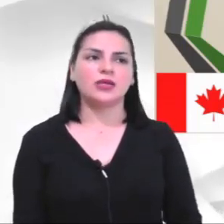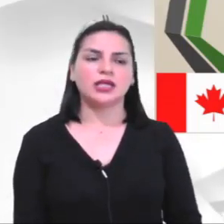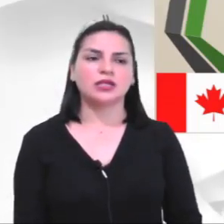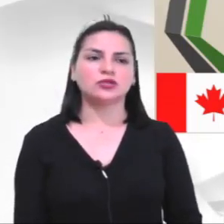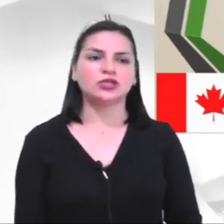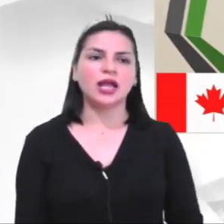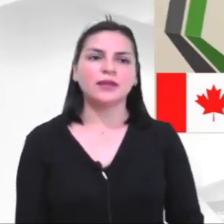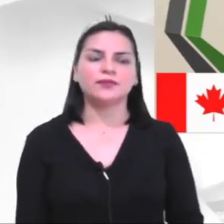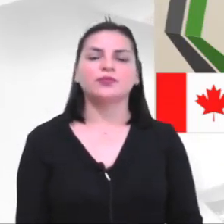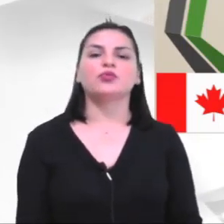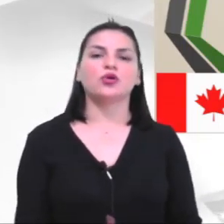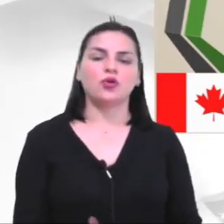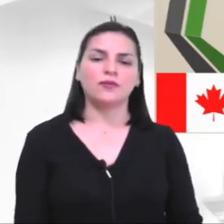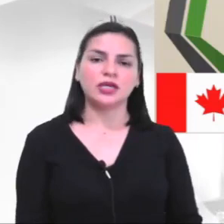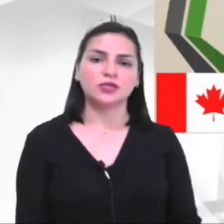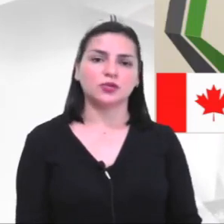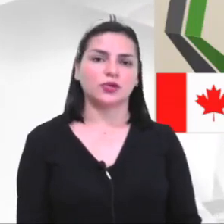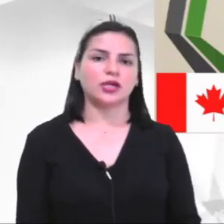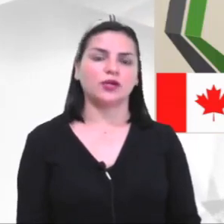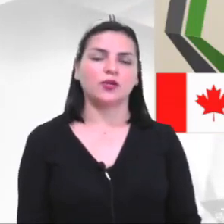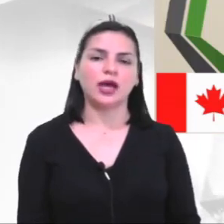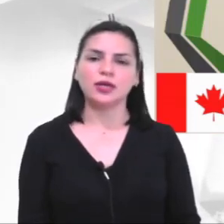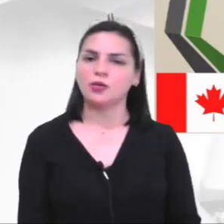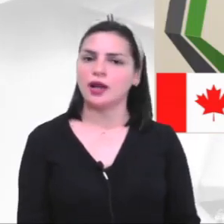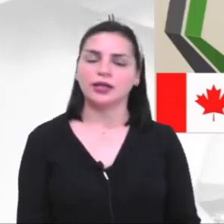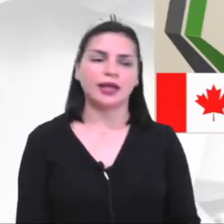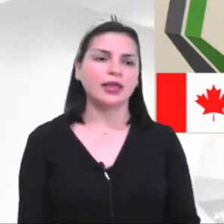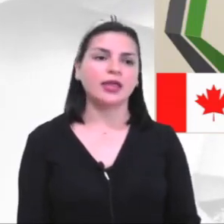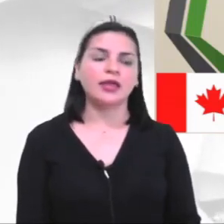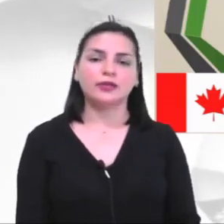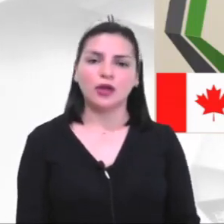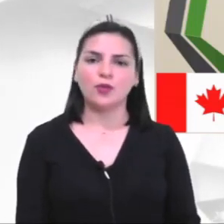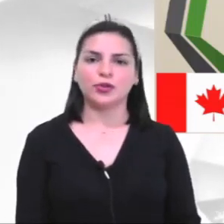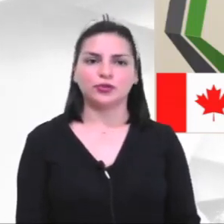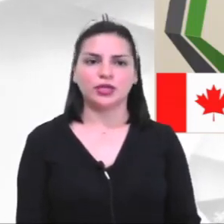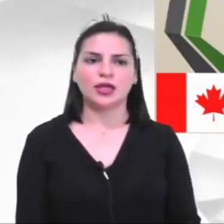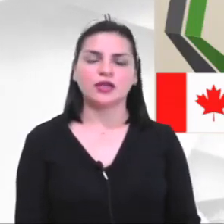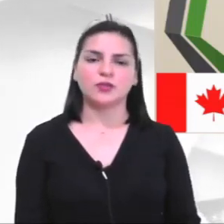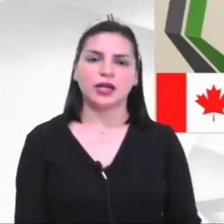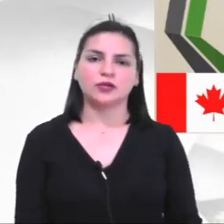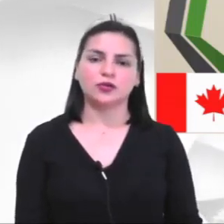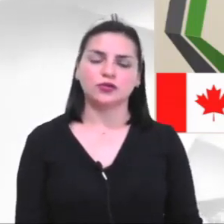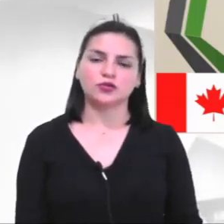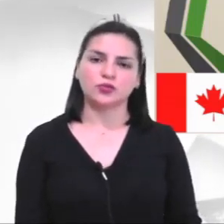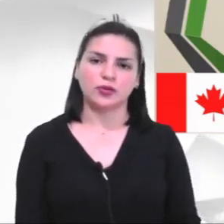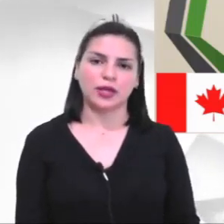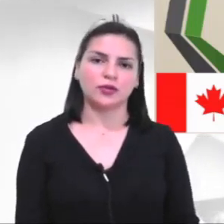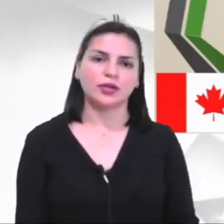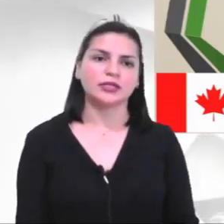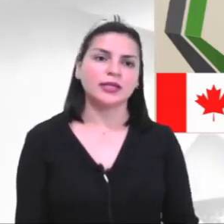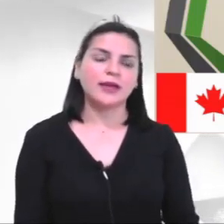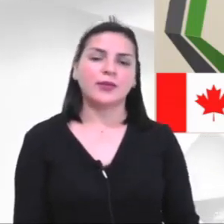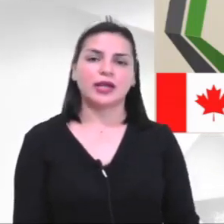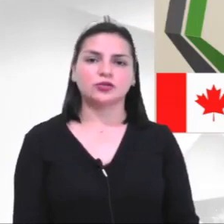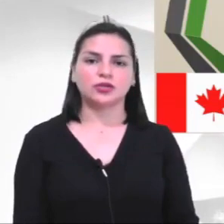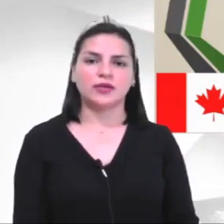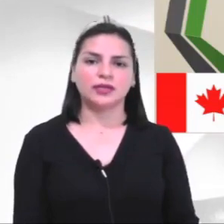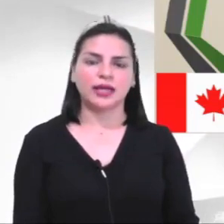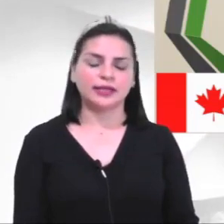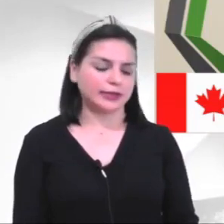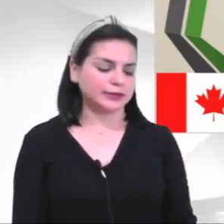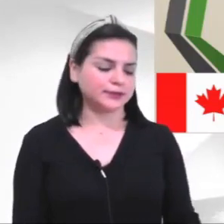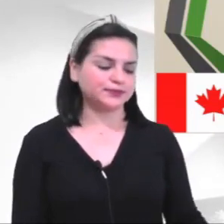baja movilidad social, por lo mismo, porque no hay igualdad de oportunidades para todos sus pobladores, para